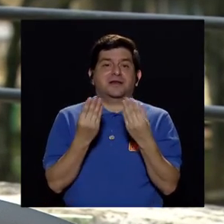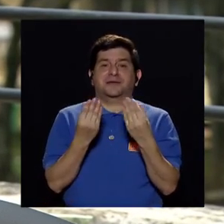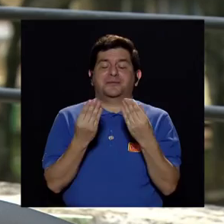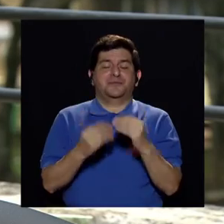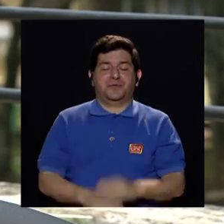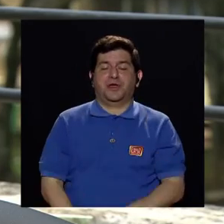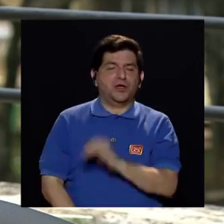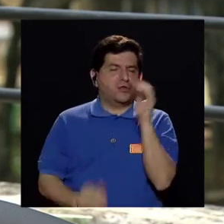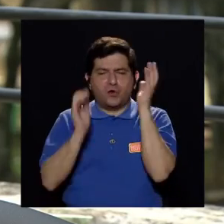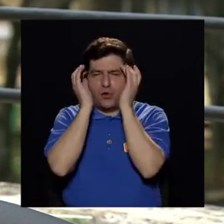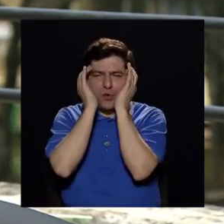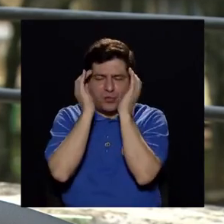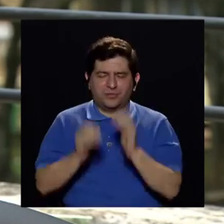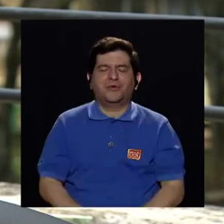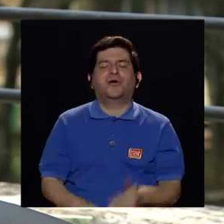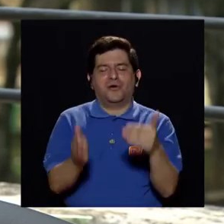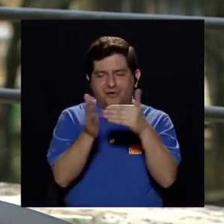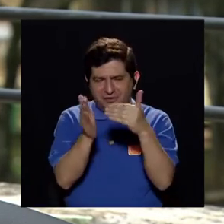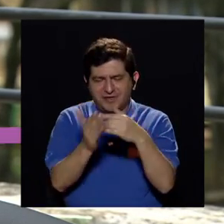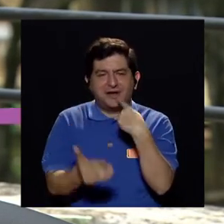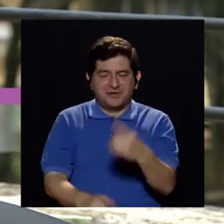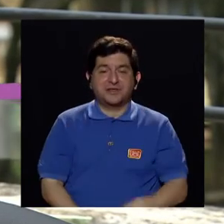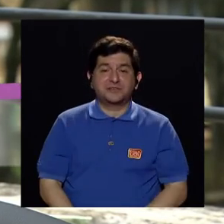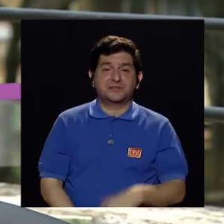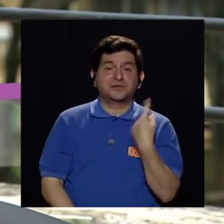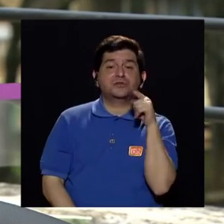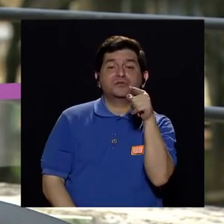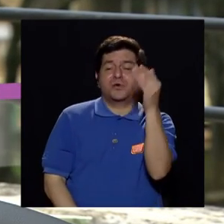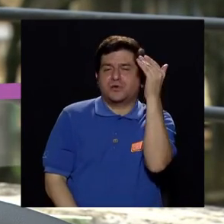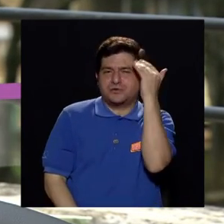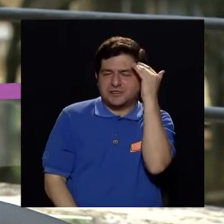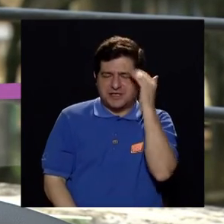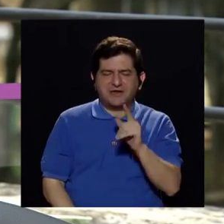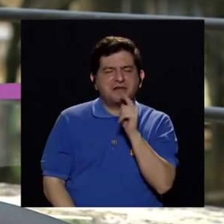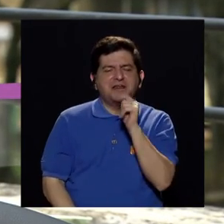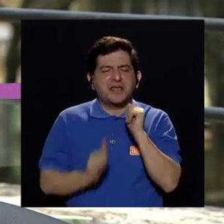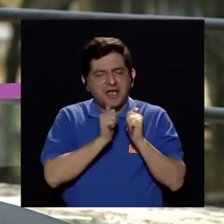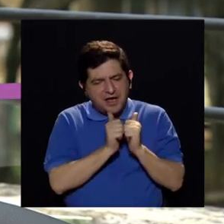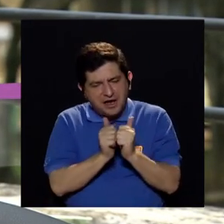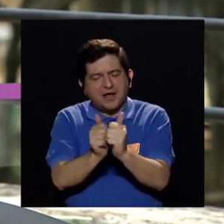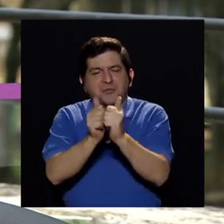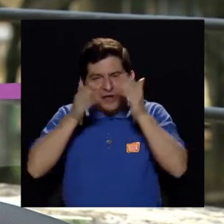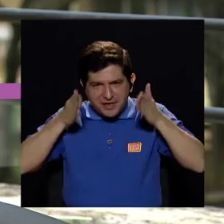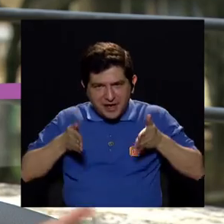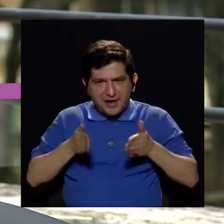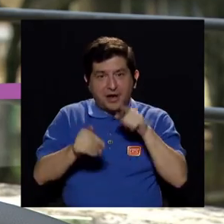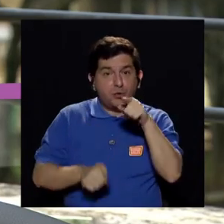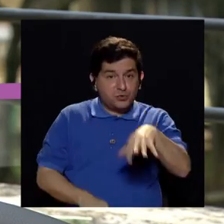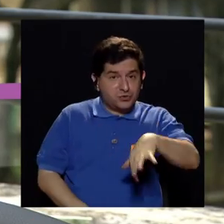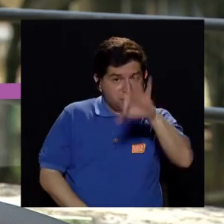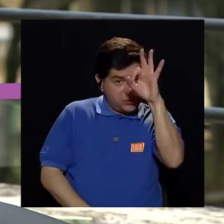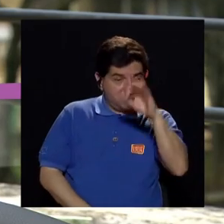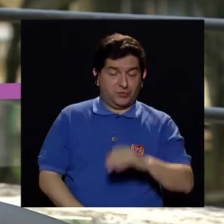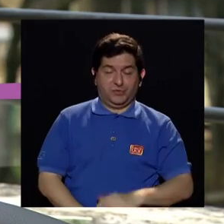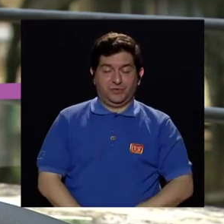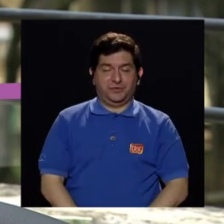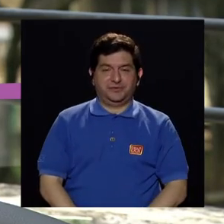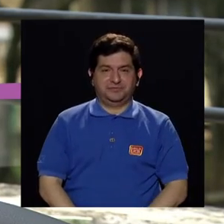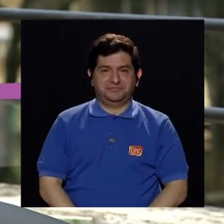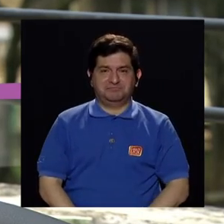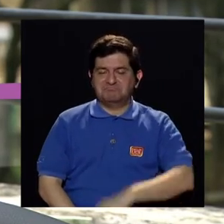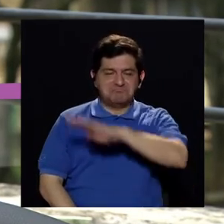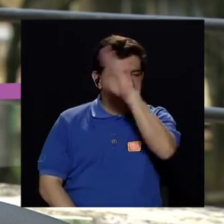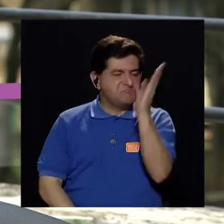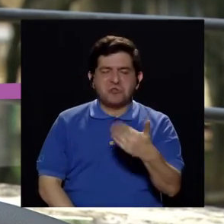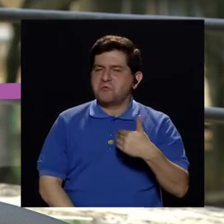ni ansiedad. Lo voy a volver a decir. Si solo hubieras sabido quién caminó a tu lado, en el camino que tú escoges o que tú